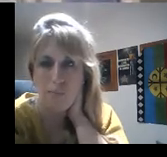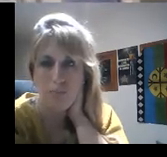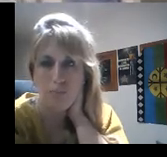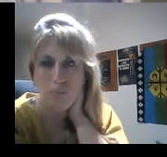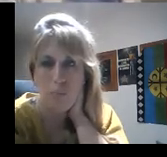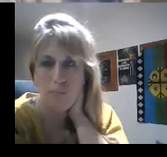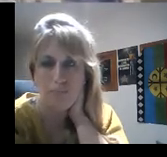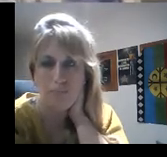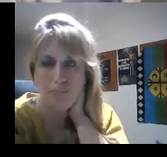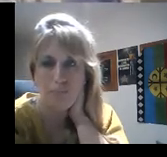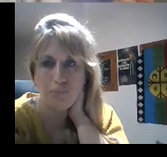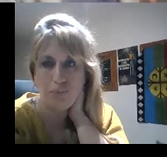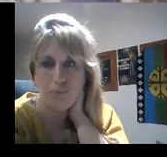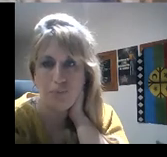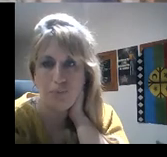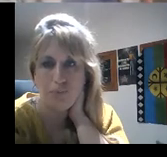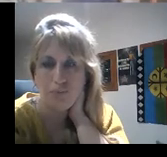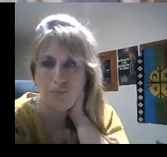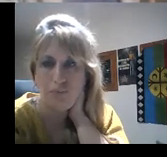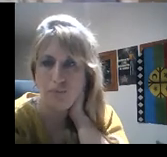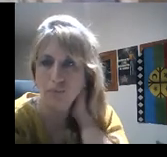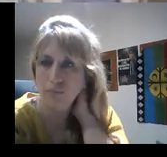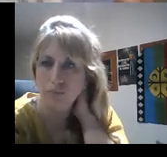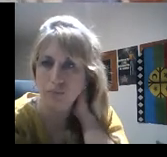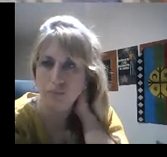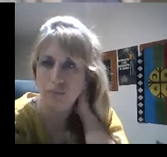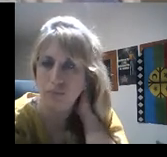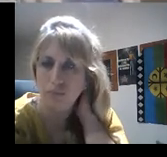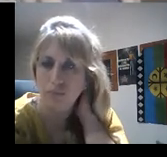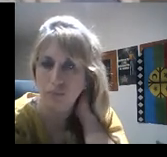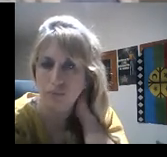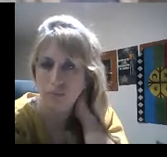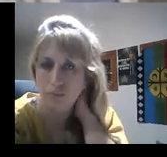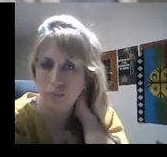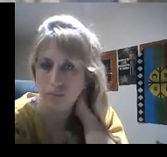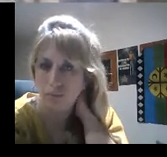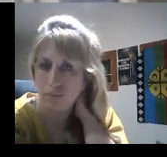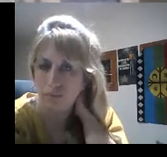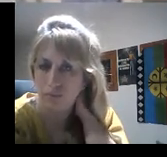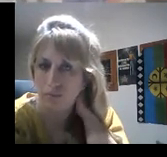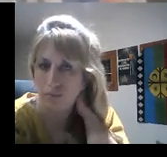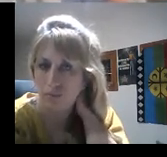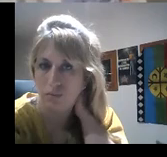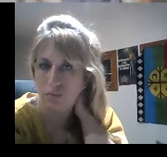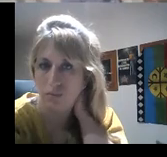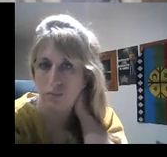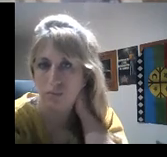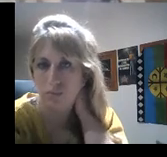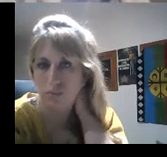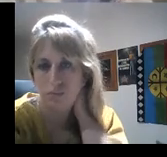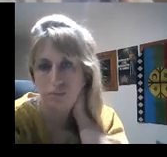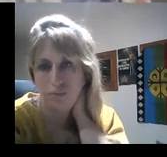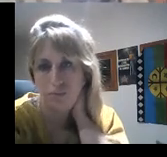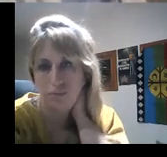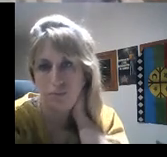propias significaciones y la significación más importante es la significación sobre sí misma, no es